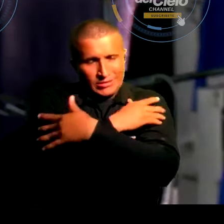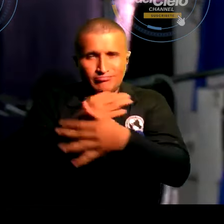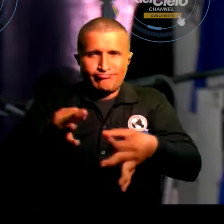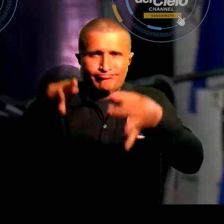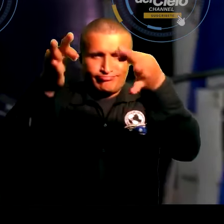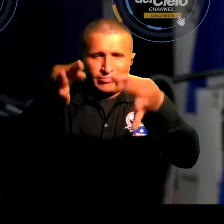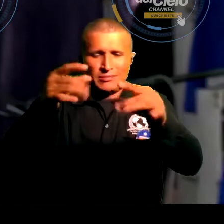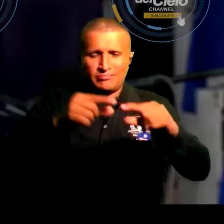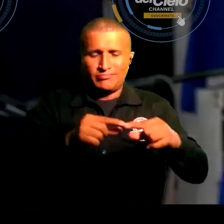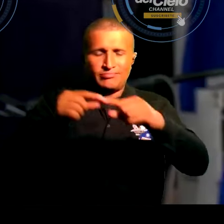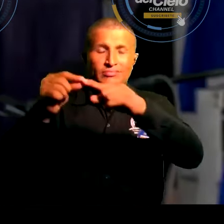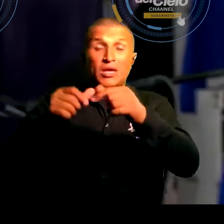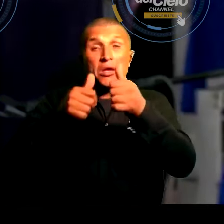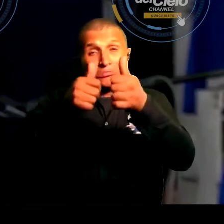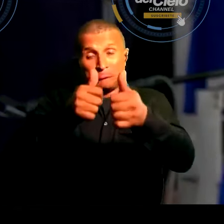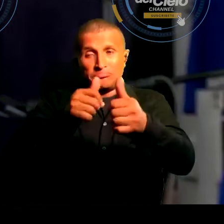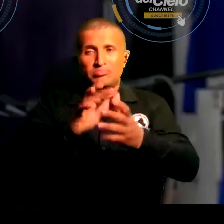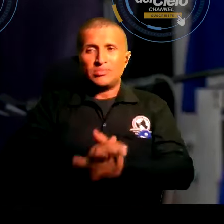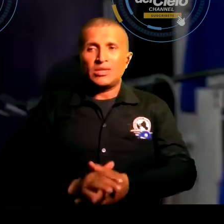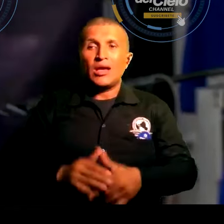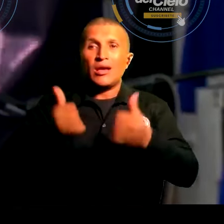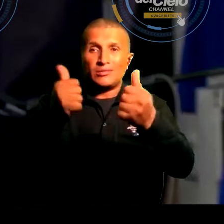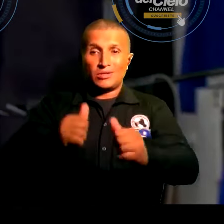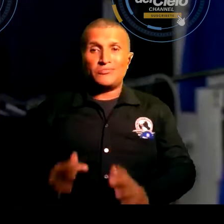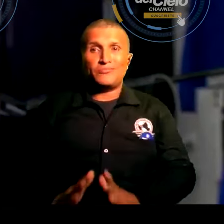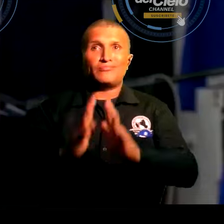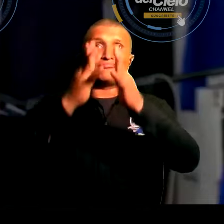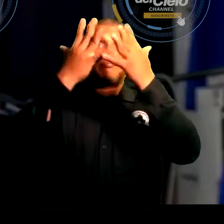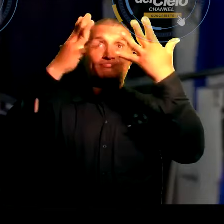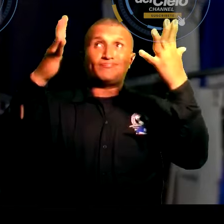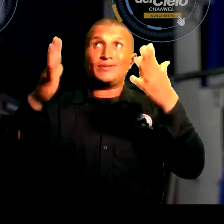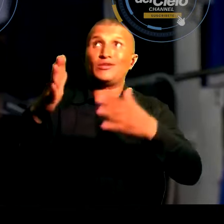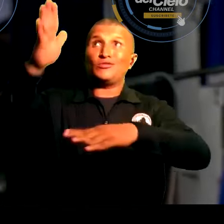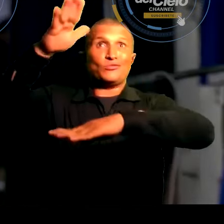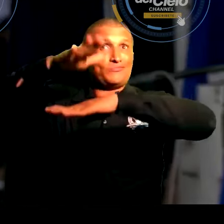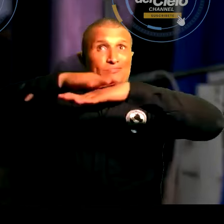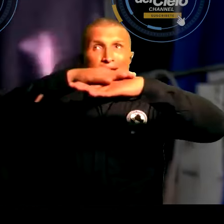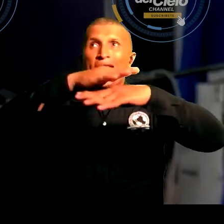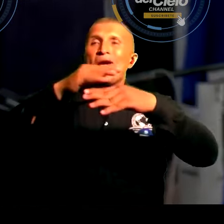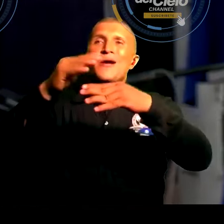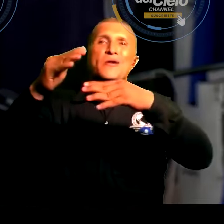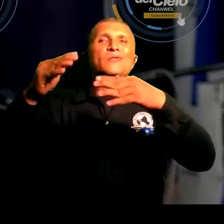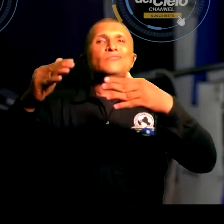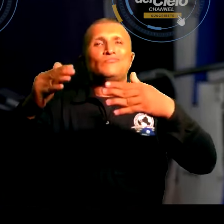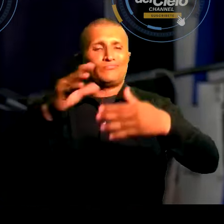15, versos del 1 al 4, dice así la palabra del Señor.